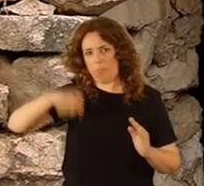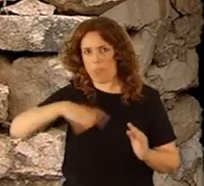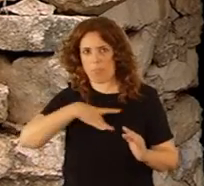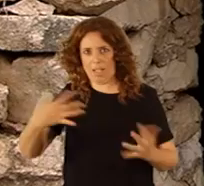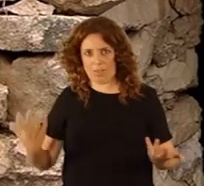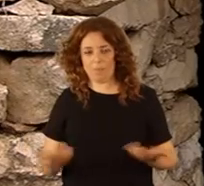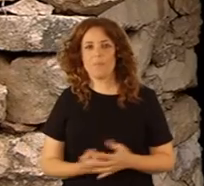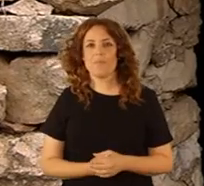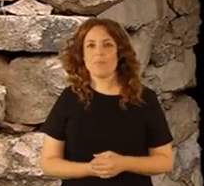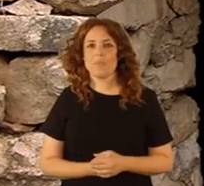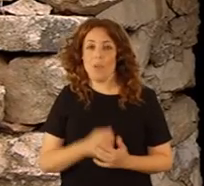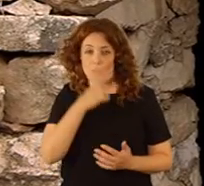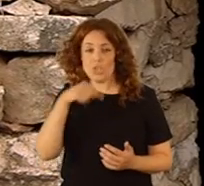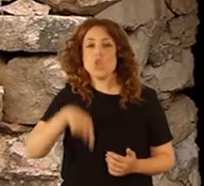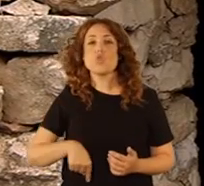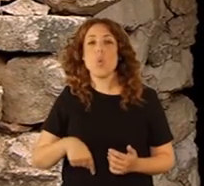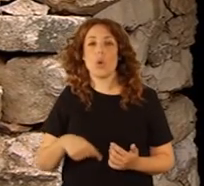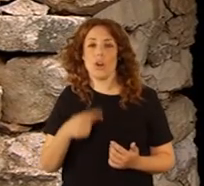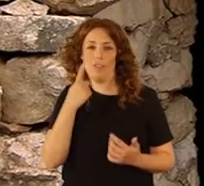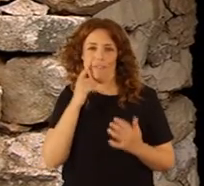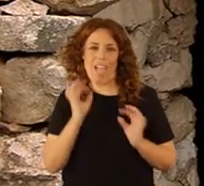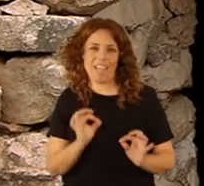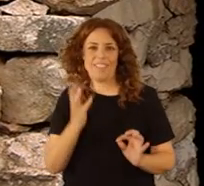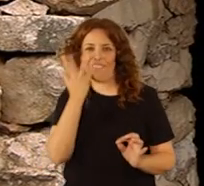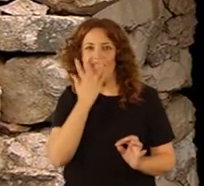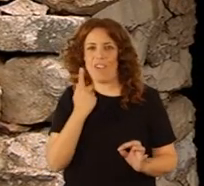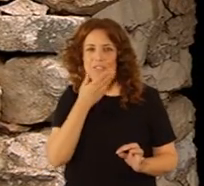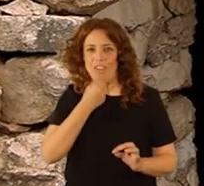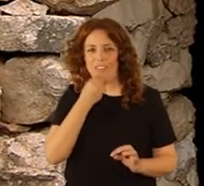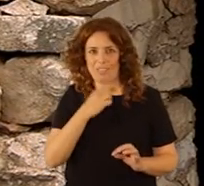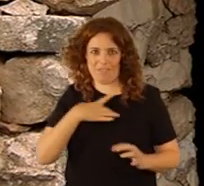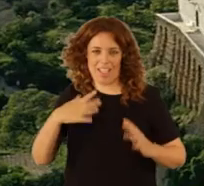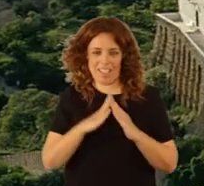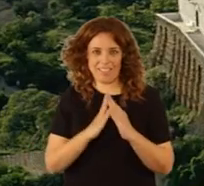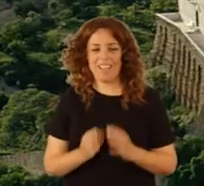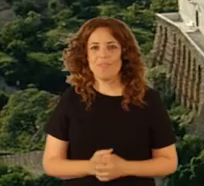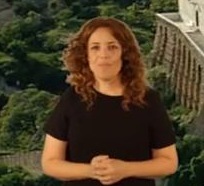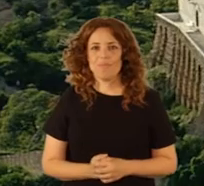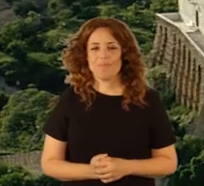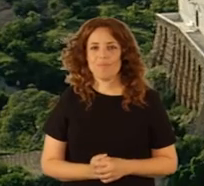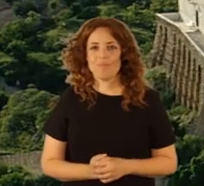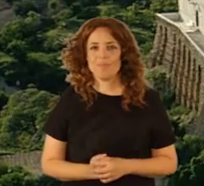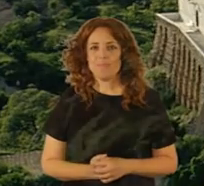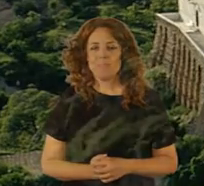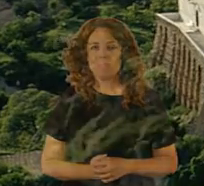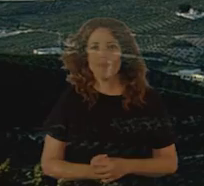que Que bueno que aquí en el sur pues ese aspecto tan bonito no de nuestros pueblos de todas las casas